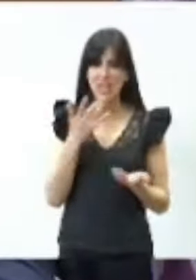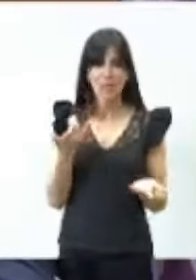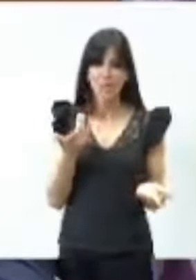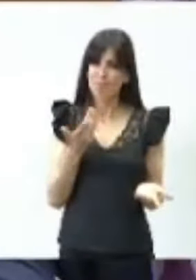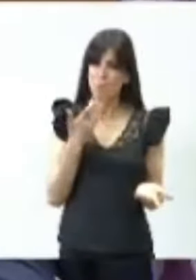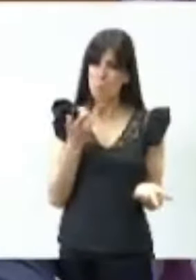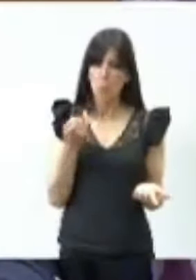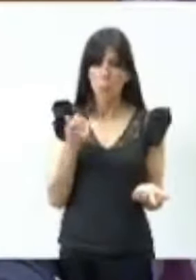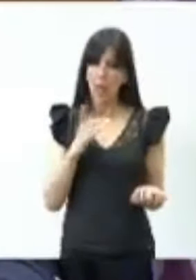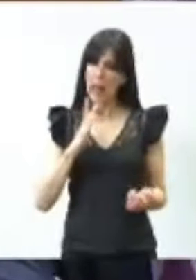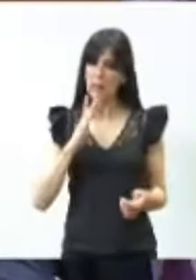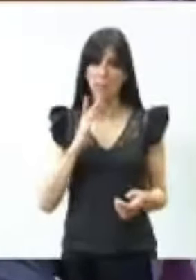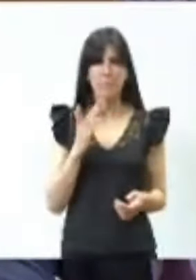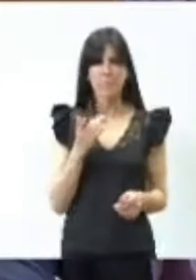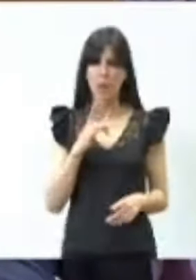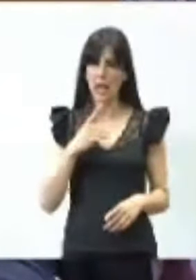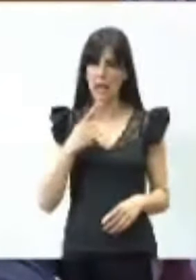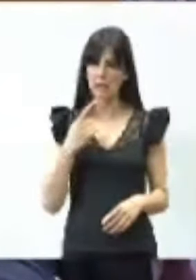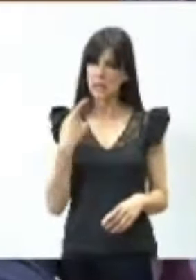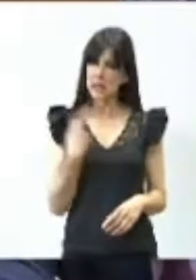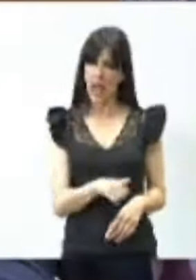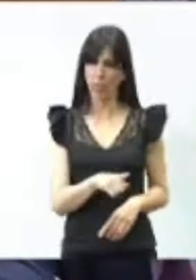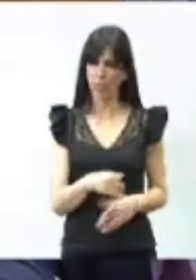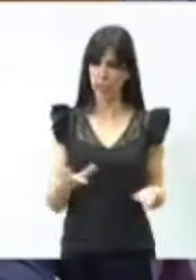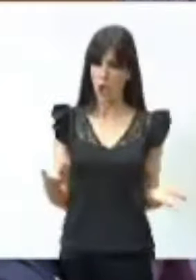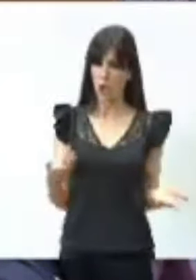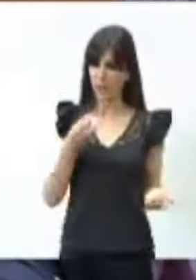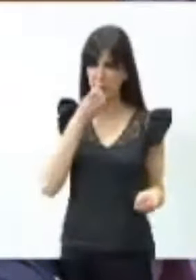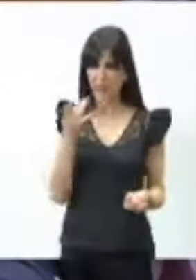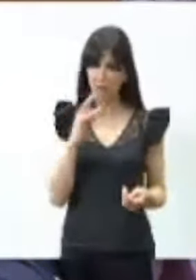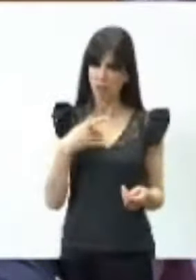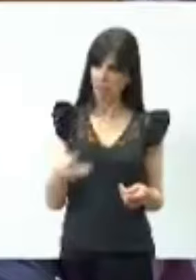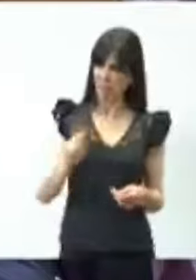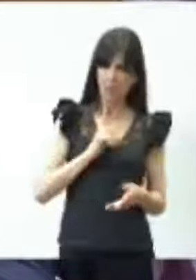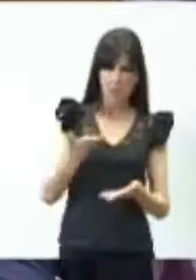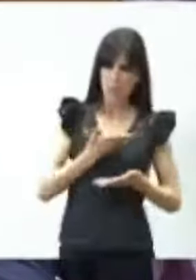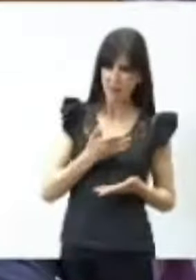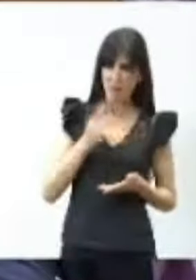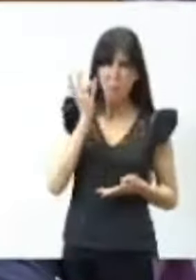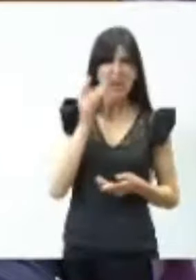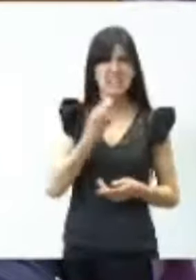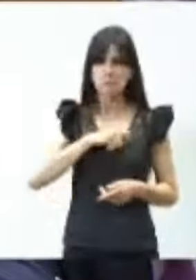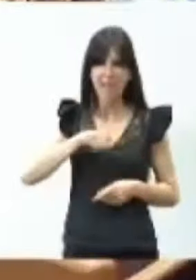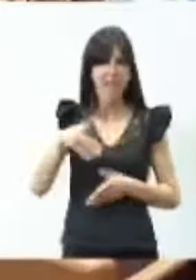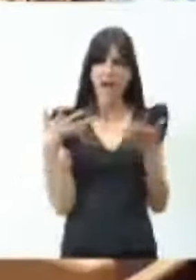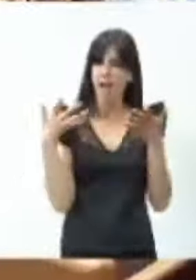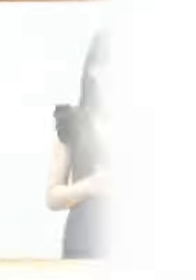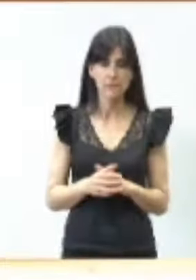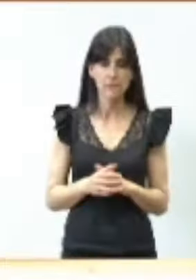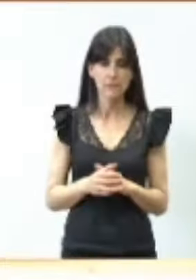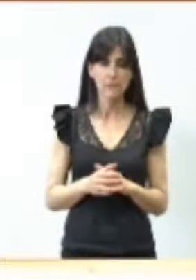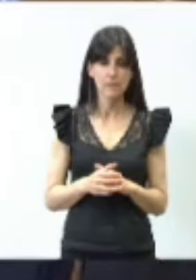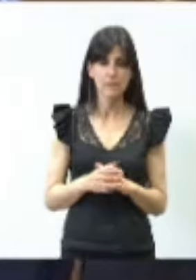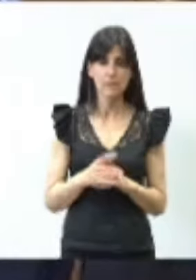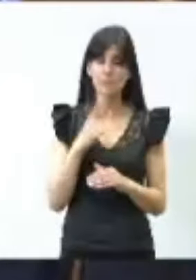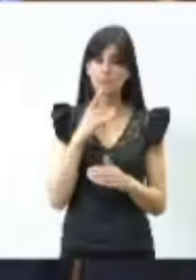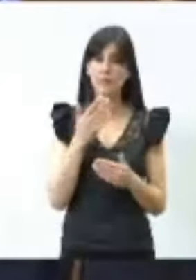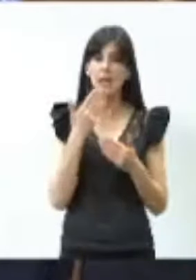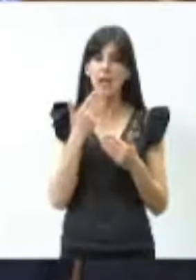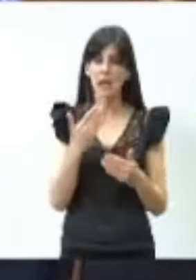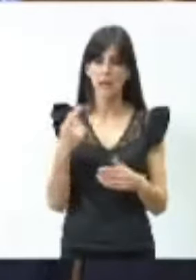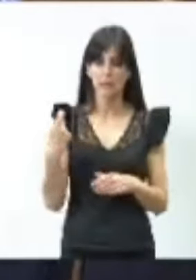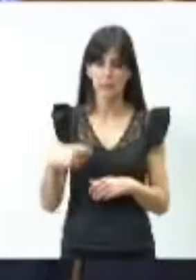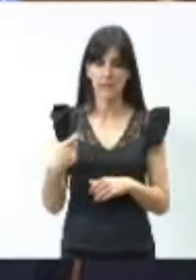una traición. Usted nos traiciona y usted nos falla a todas las mujeres de España. Gracias, señor